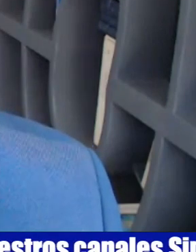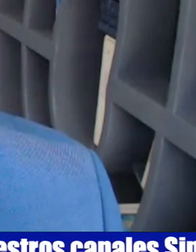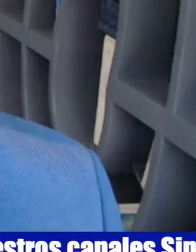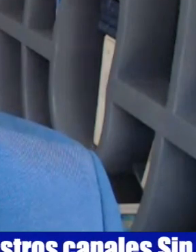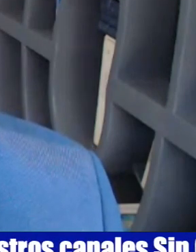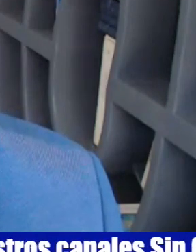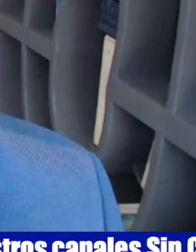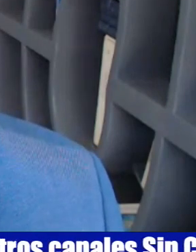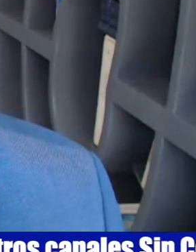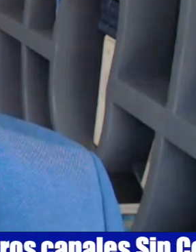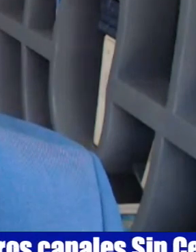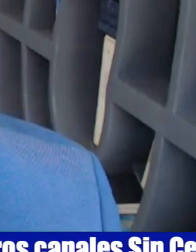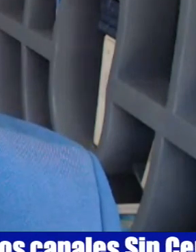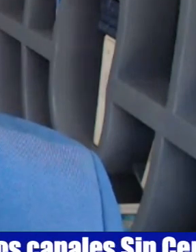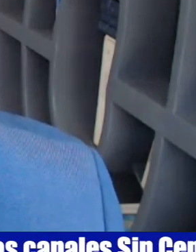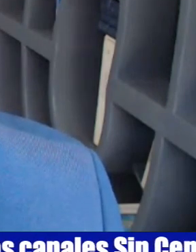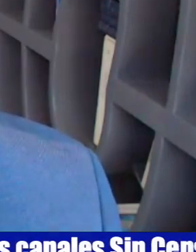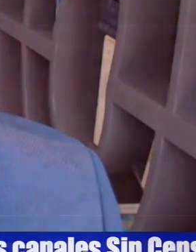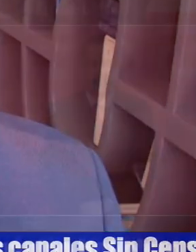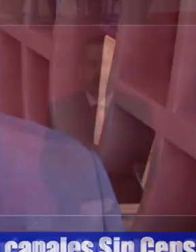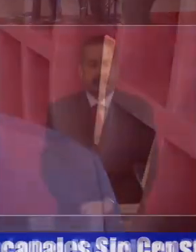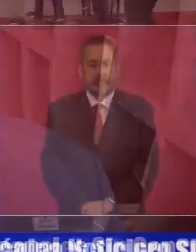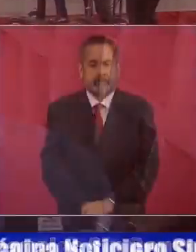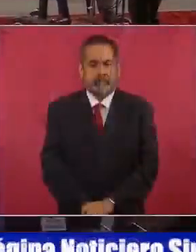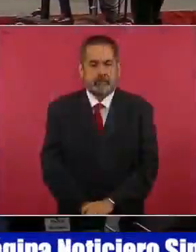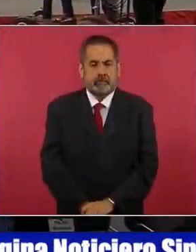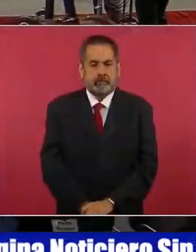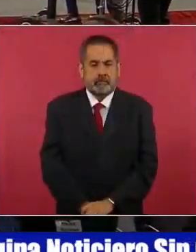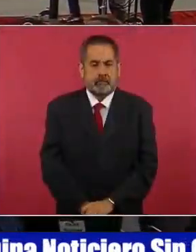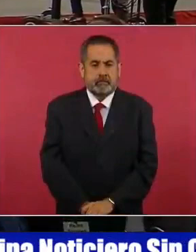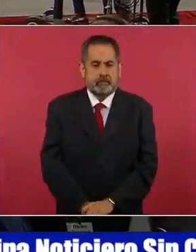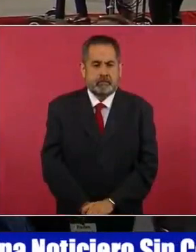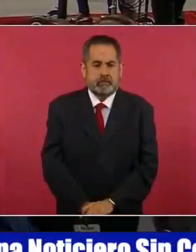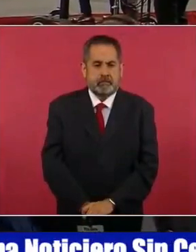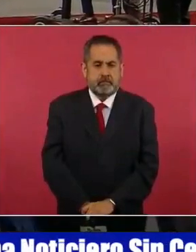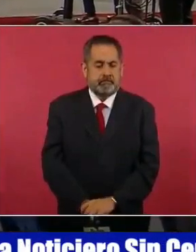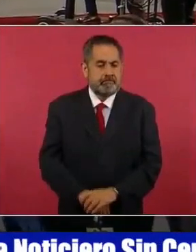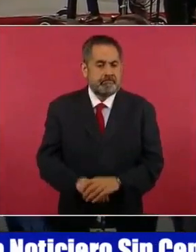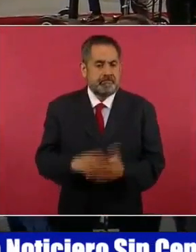entonces la residencia oficial de Los Pinos, para que platicara él y sus